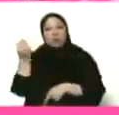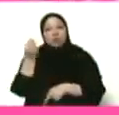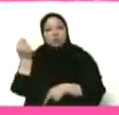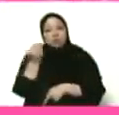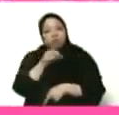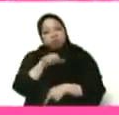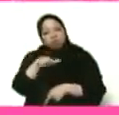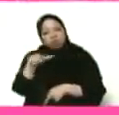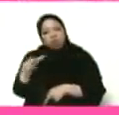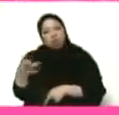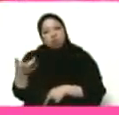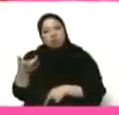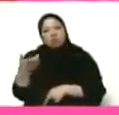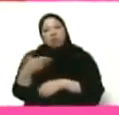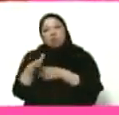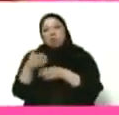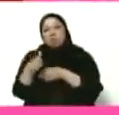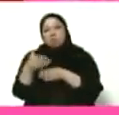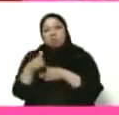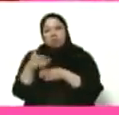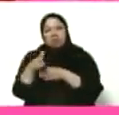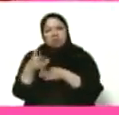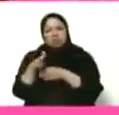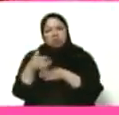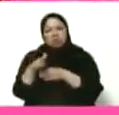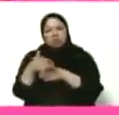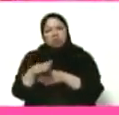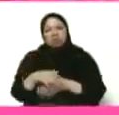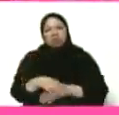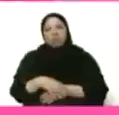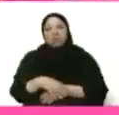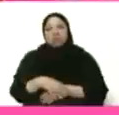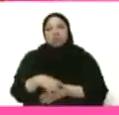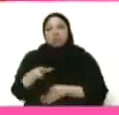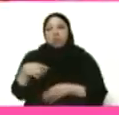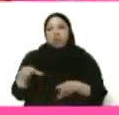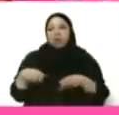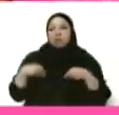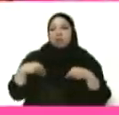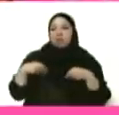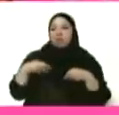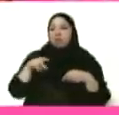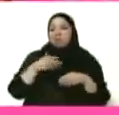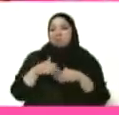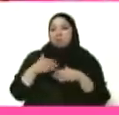No les importaría nada. ¿Por qué? Porque ya garantizaron.